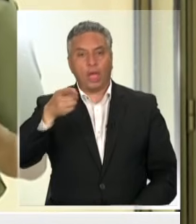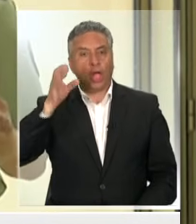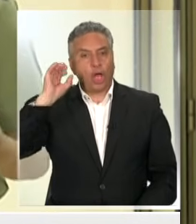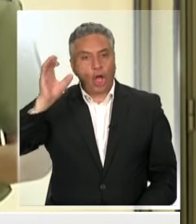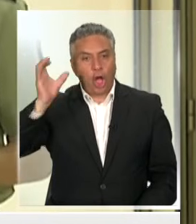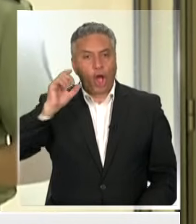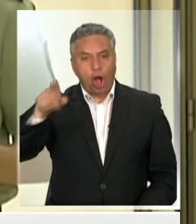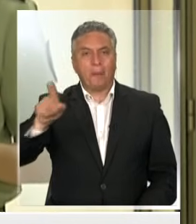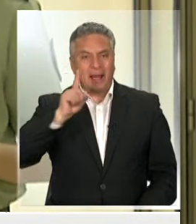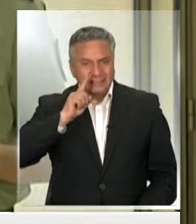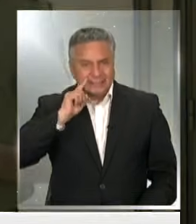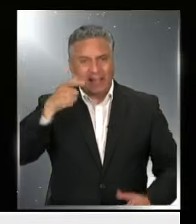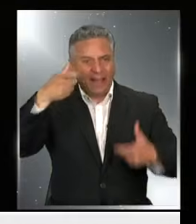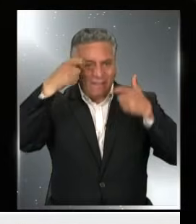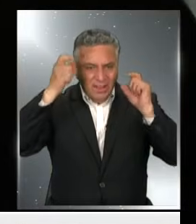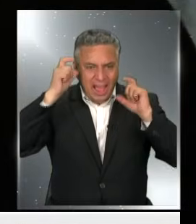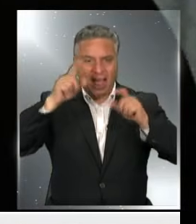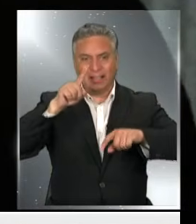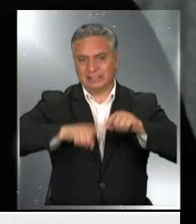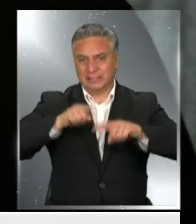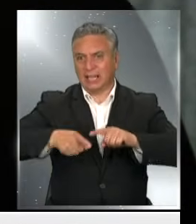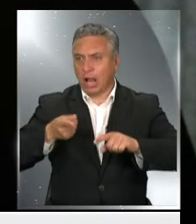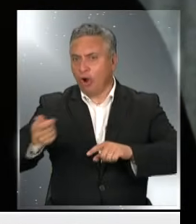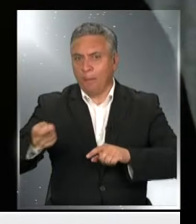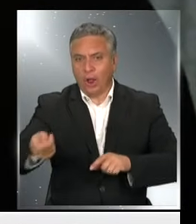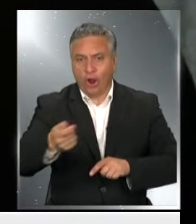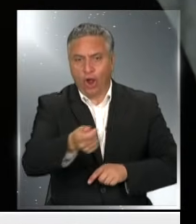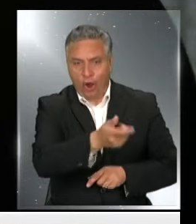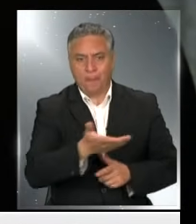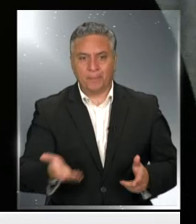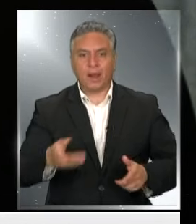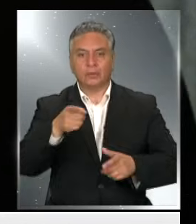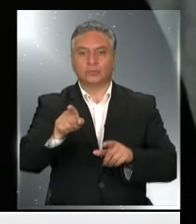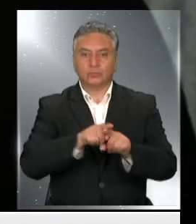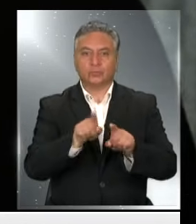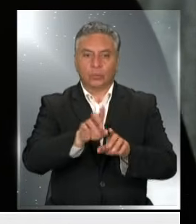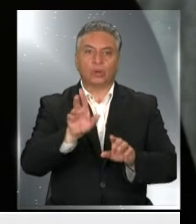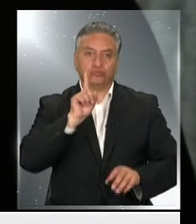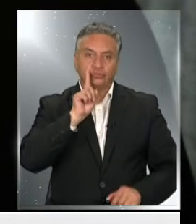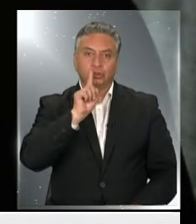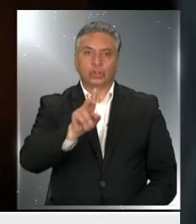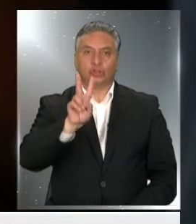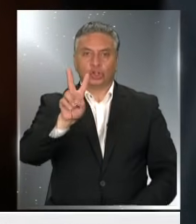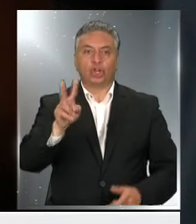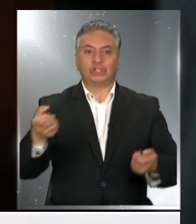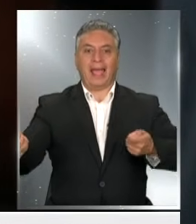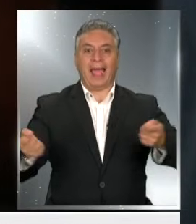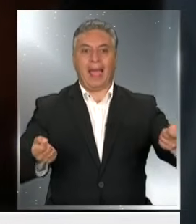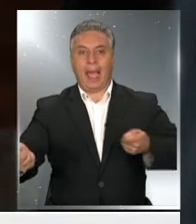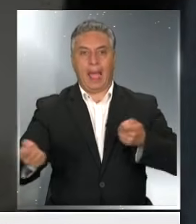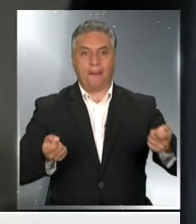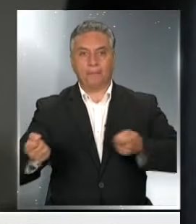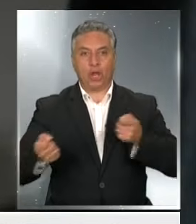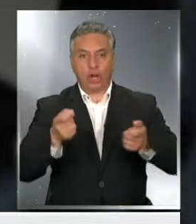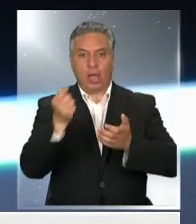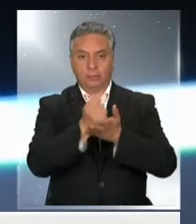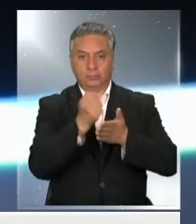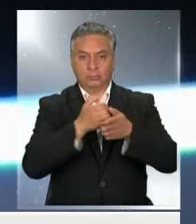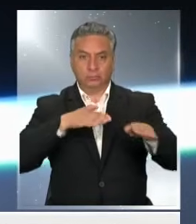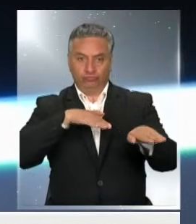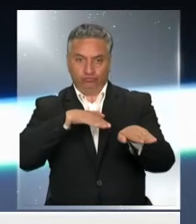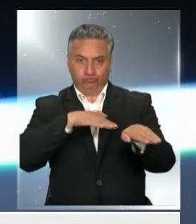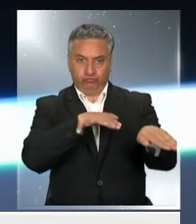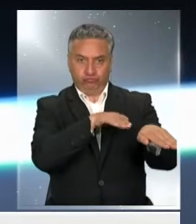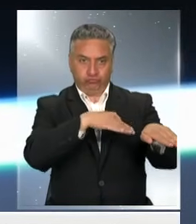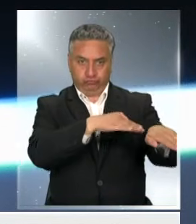tiene ganado, grandes tierras. Se hizo en muy poco tiempo con al menos 2 camiones con sus respectivos semirremolques, sin